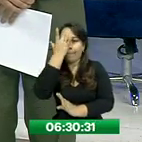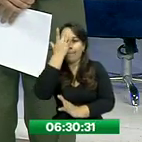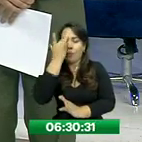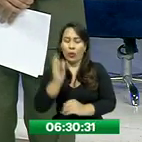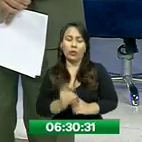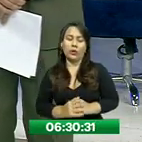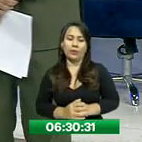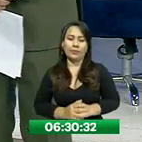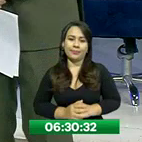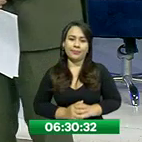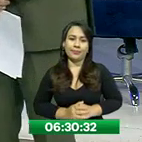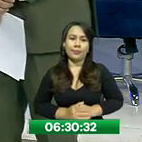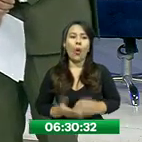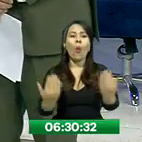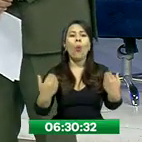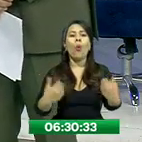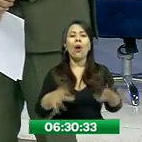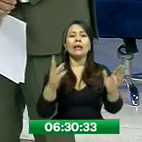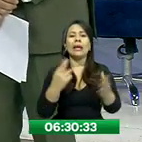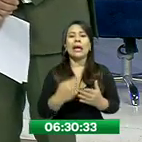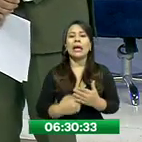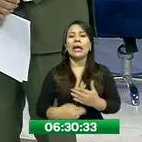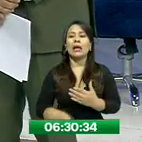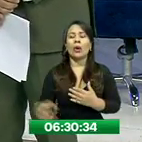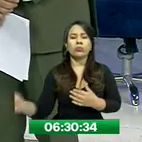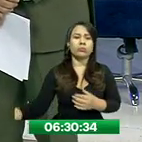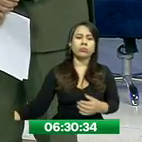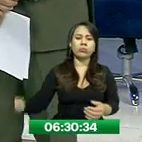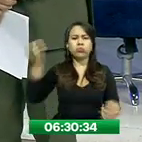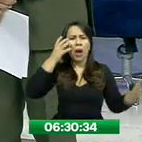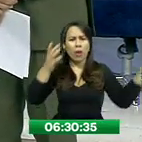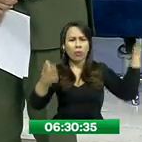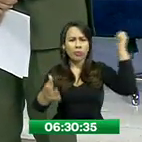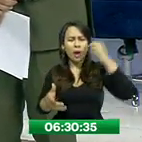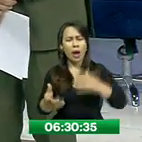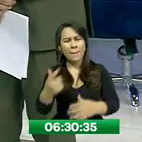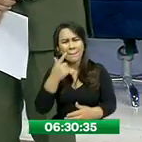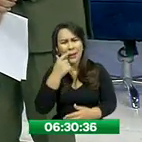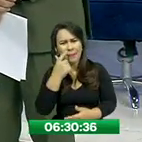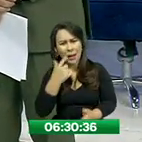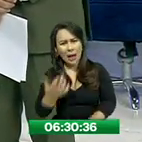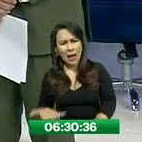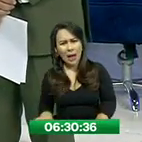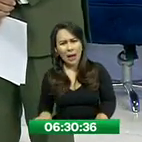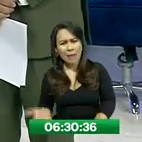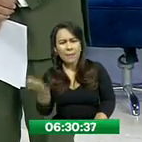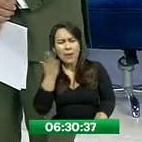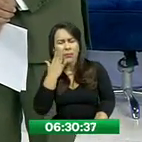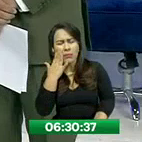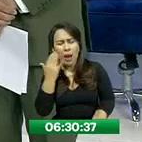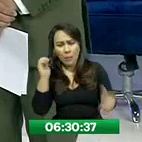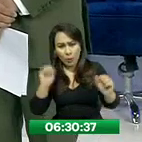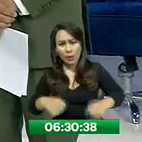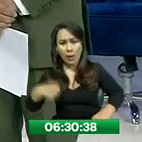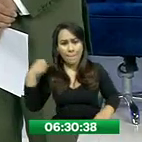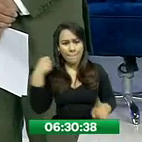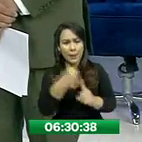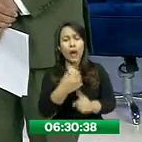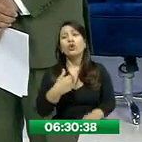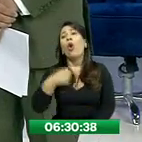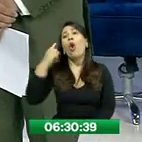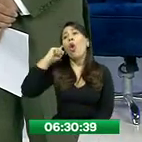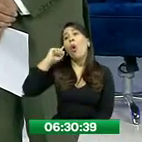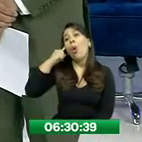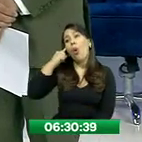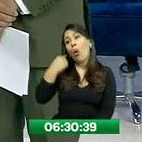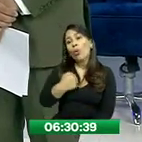dable que cualquier hijo de vecino agreda a su progenitor, a su padre o a su madre, y luego se declare que está loco